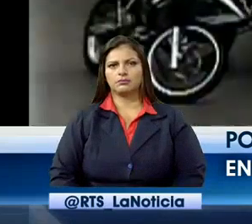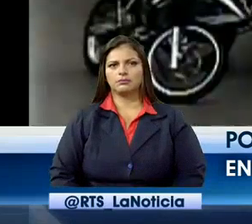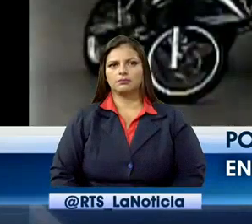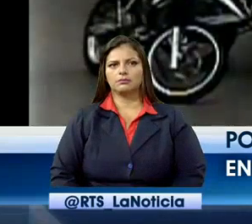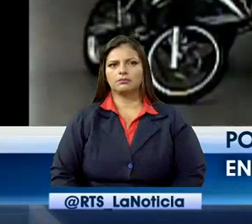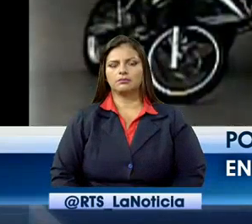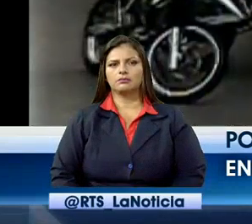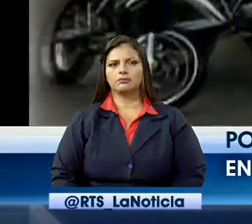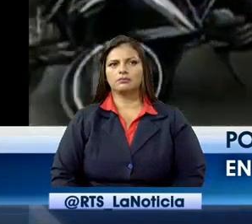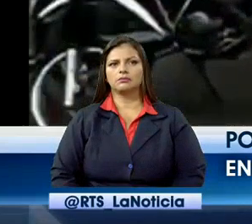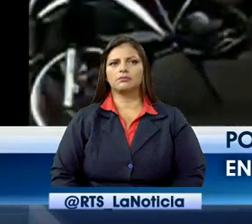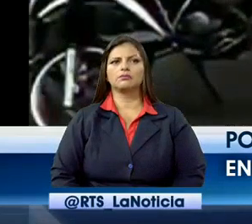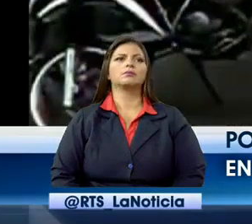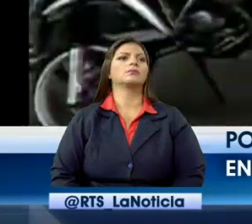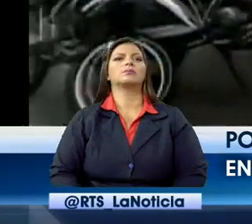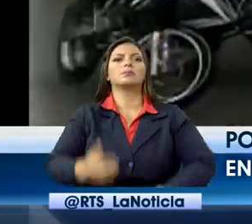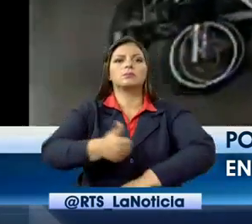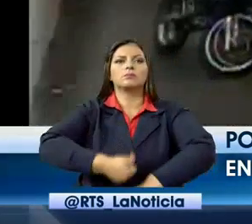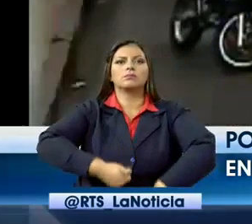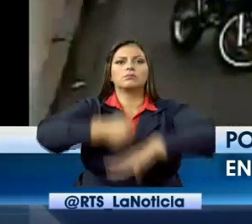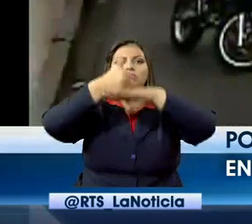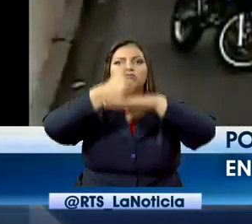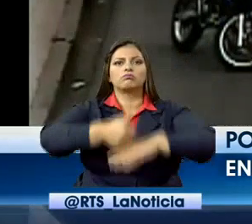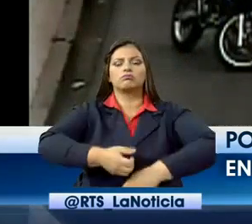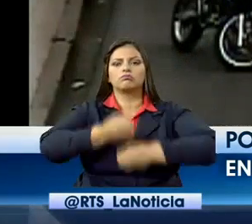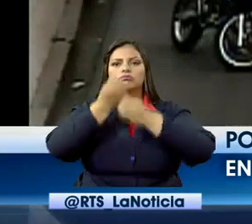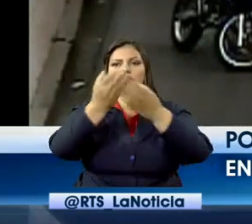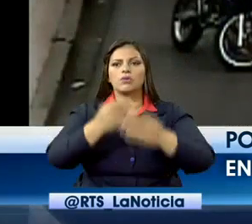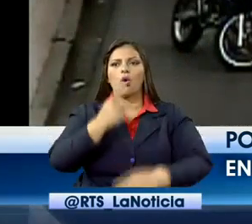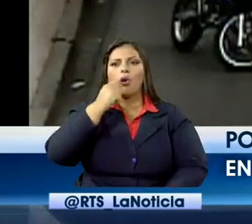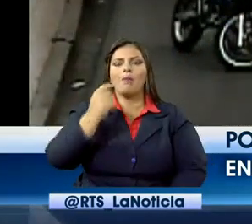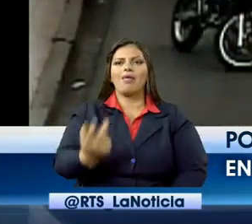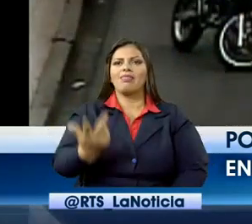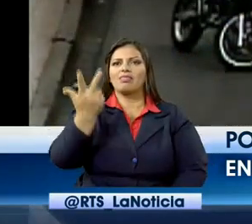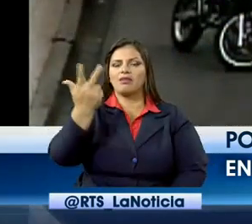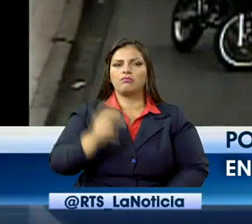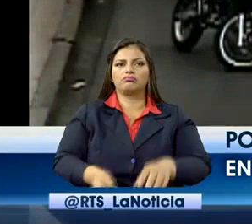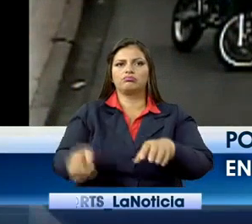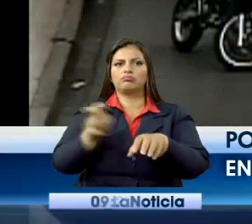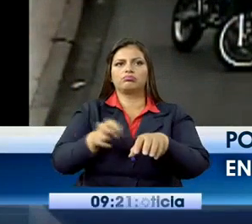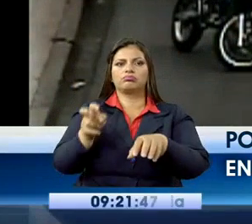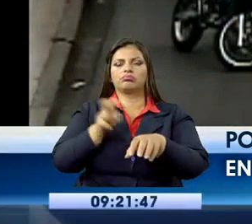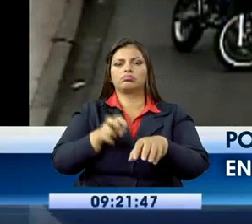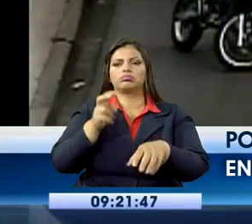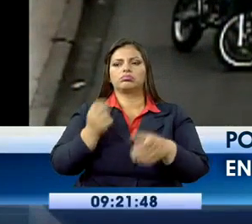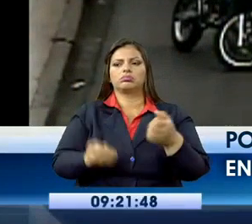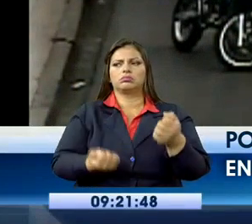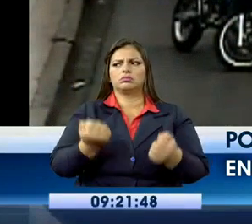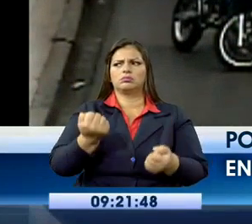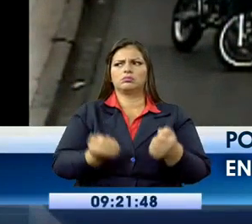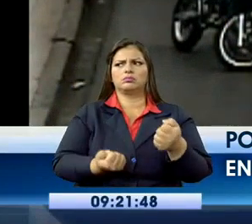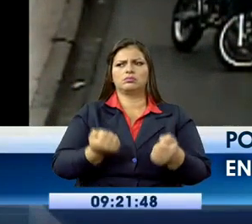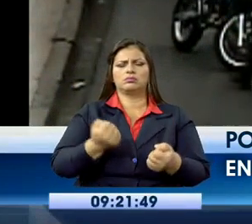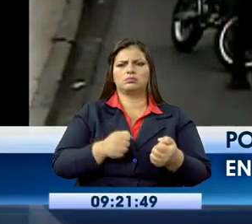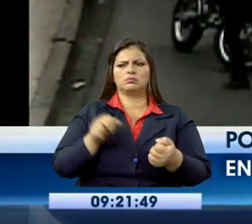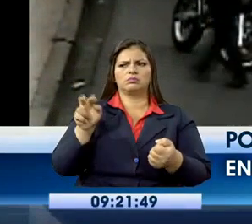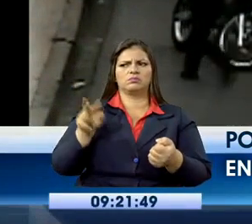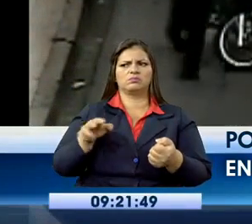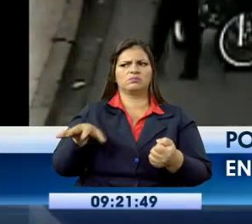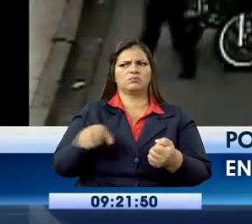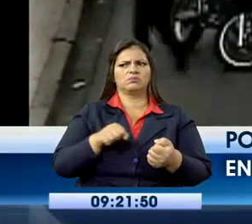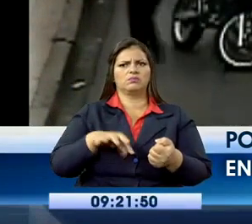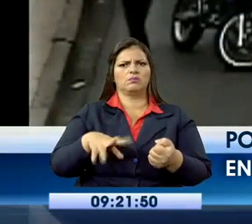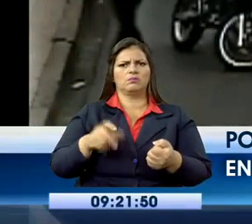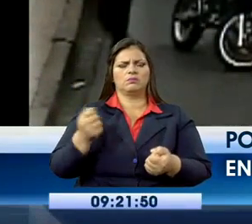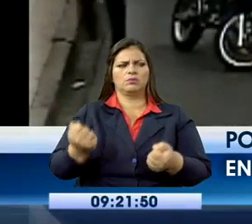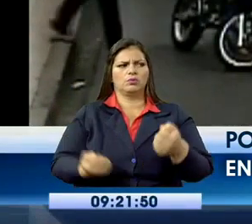Según dicen los reportes de las autoridades de seguridad, tres sujetos habrían subido al micro y tras las sospechas que tuvo el conductor del vehículo,